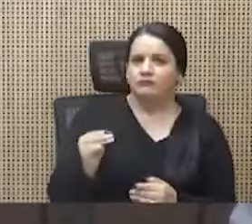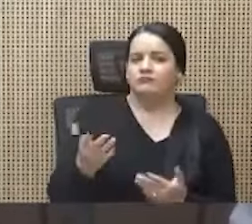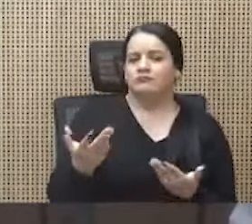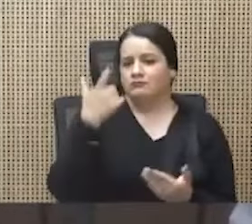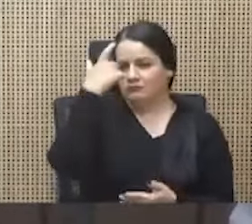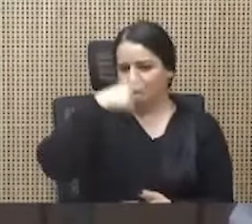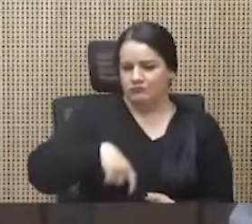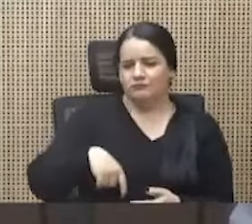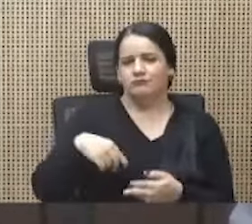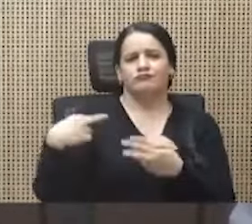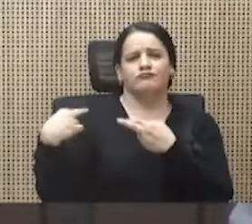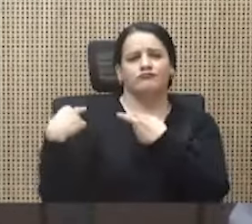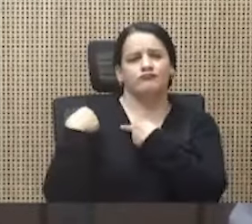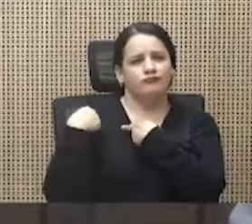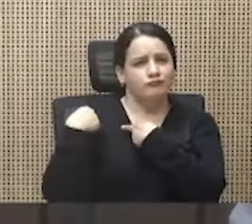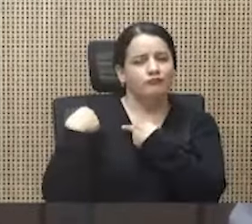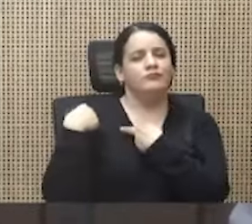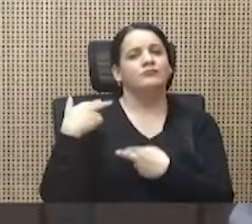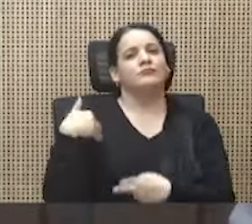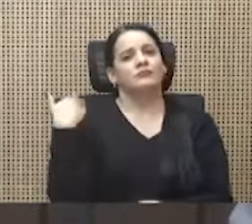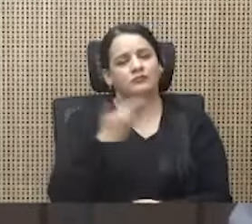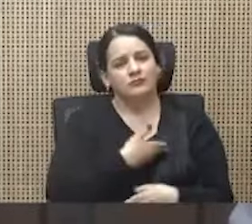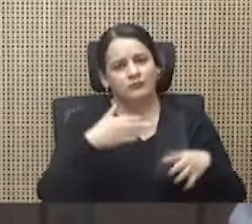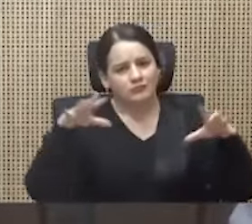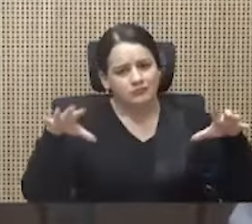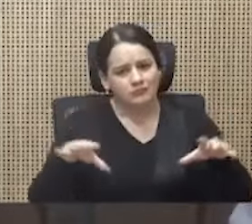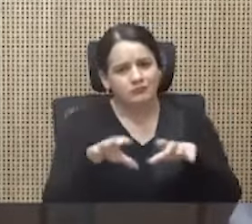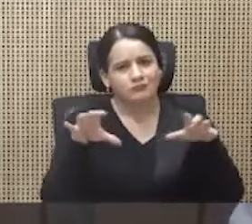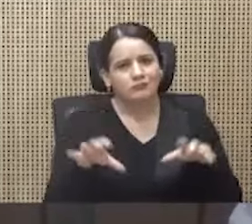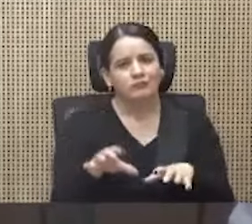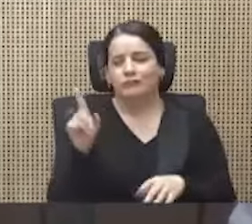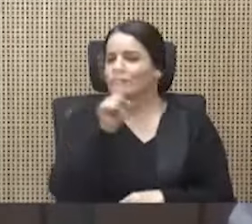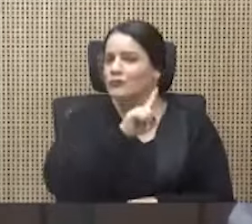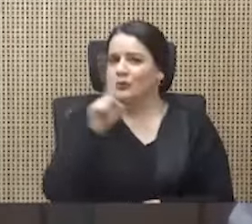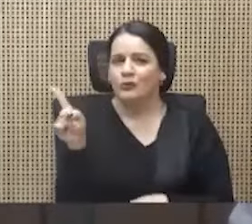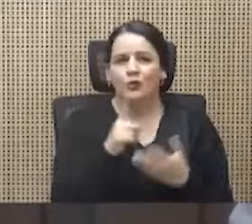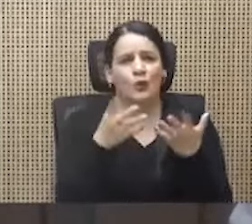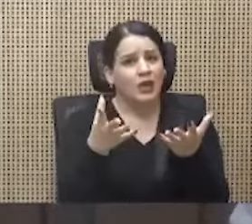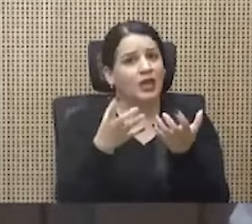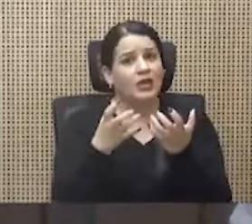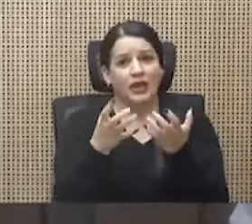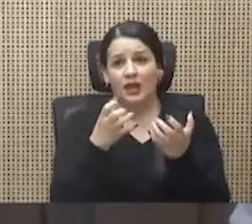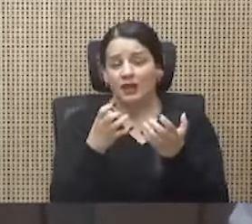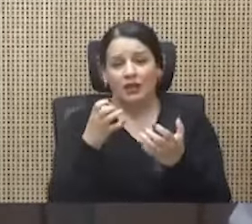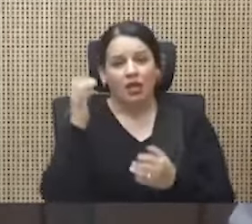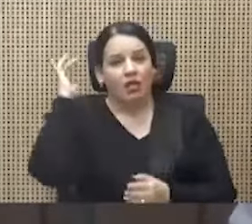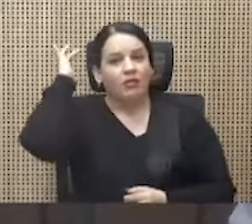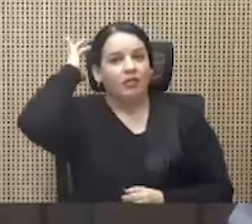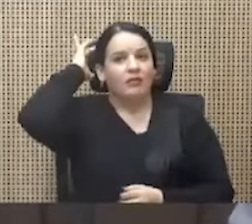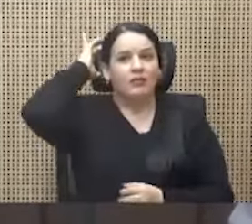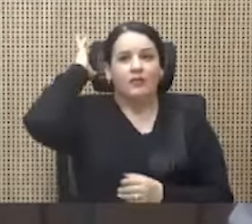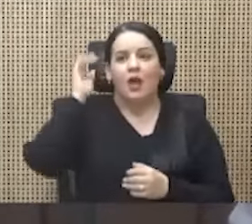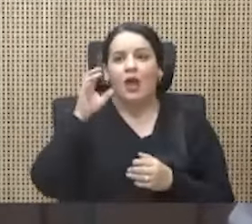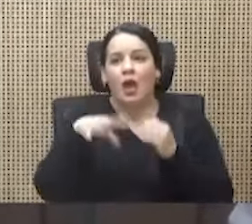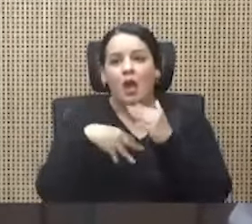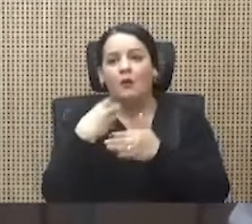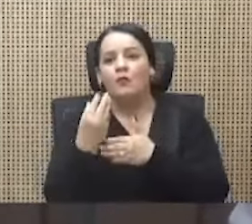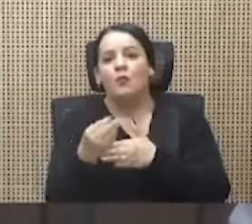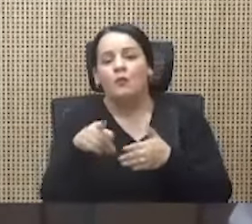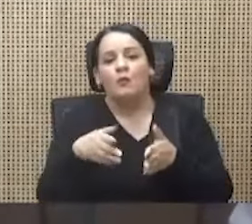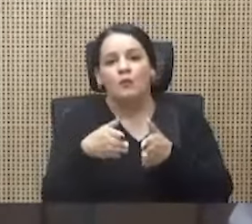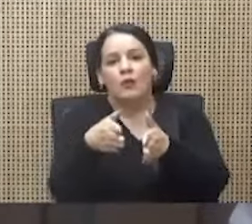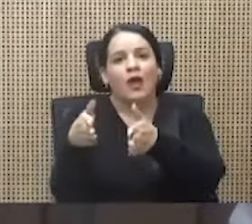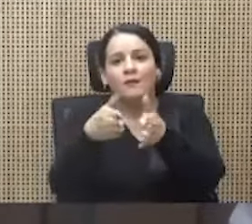absolutamente responsables de nuestros actos y no querer disimularlos en el camino porque nos convenga en